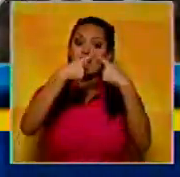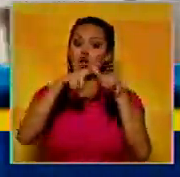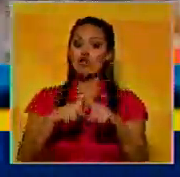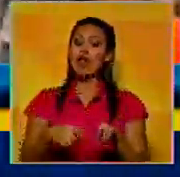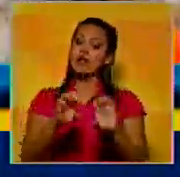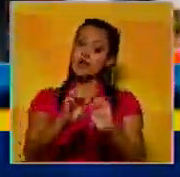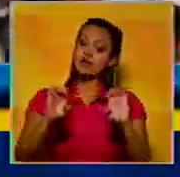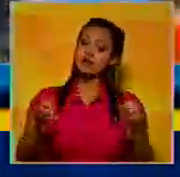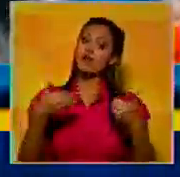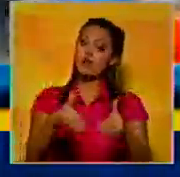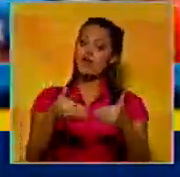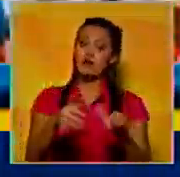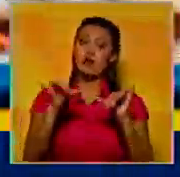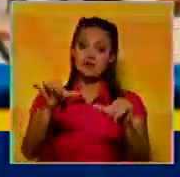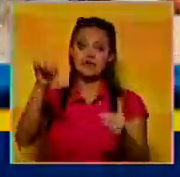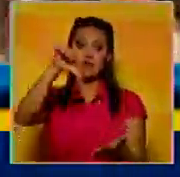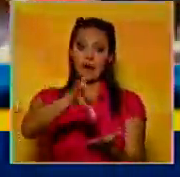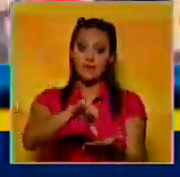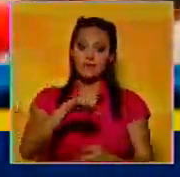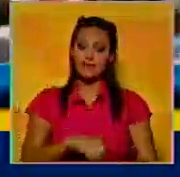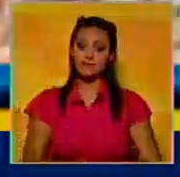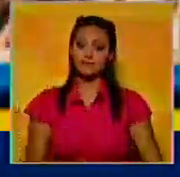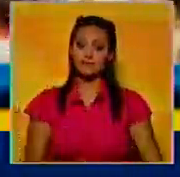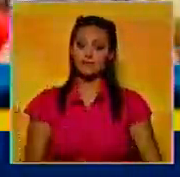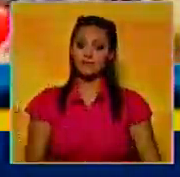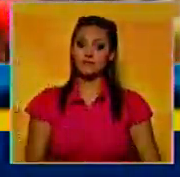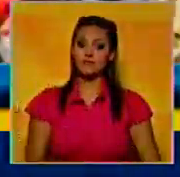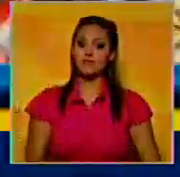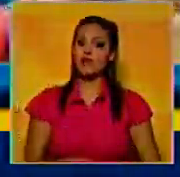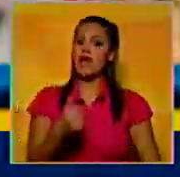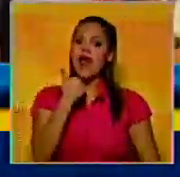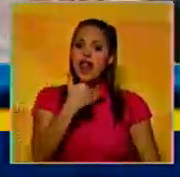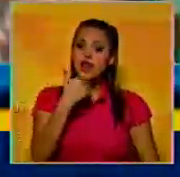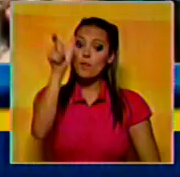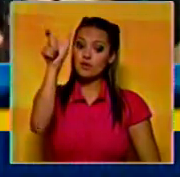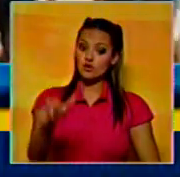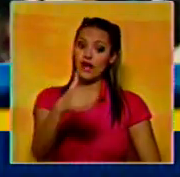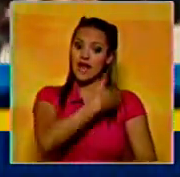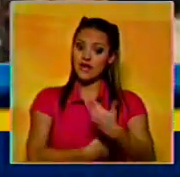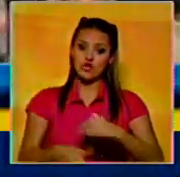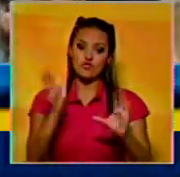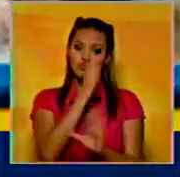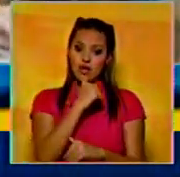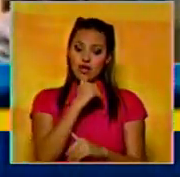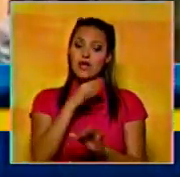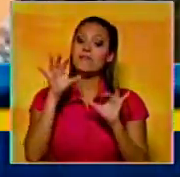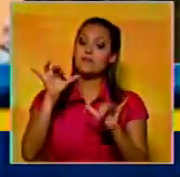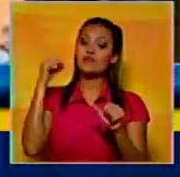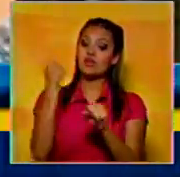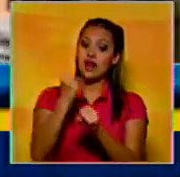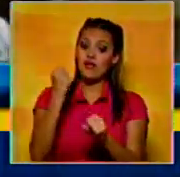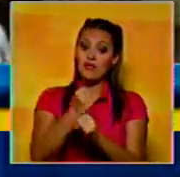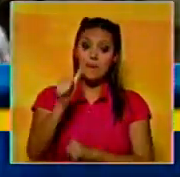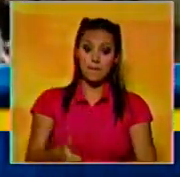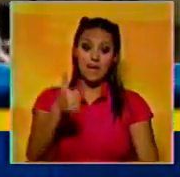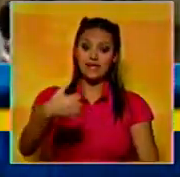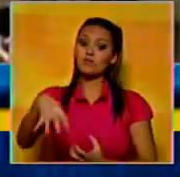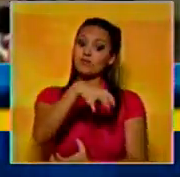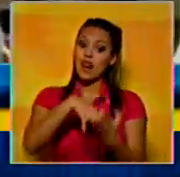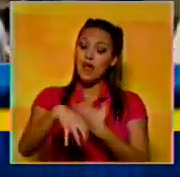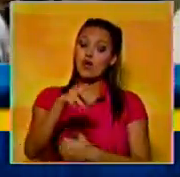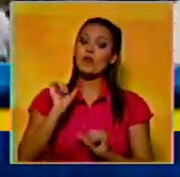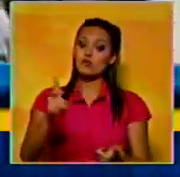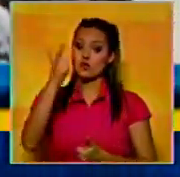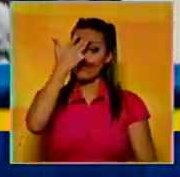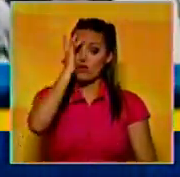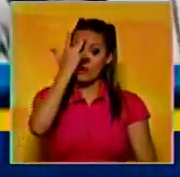Educación Pública en la capital de Chilpancingo no se reportaron personas lesionadas Esta es la jornada de protestas más violentas desde